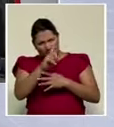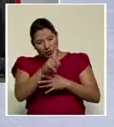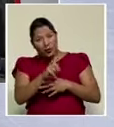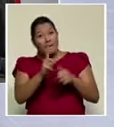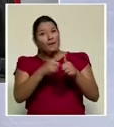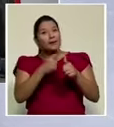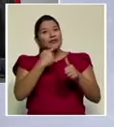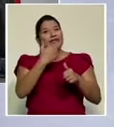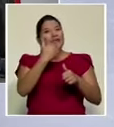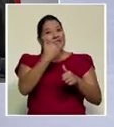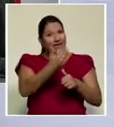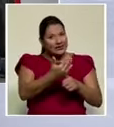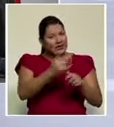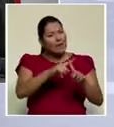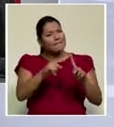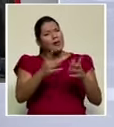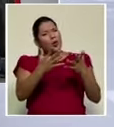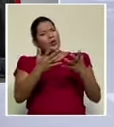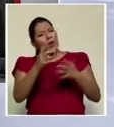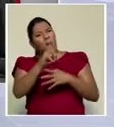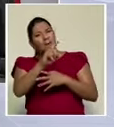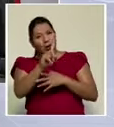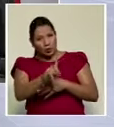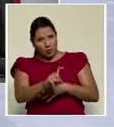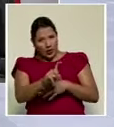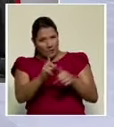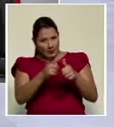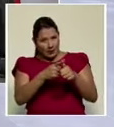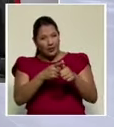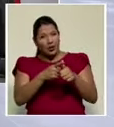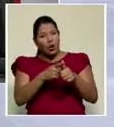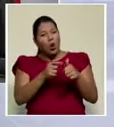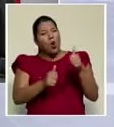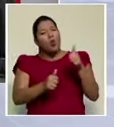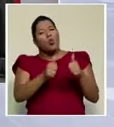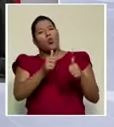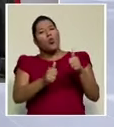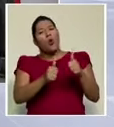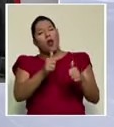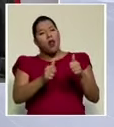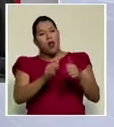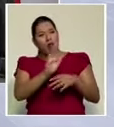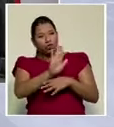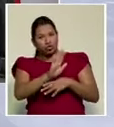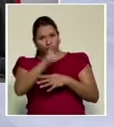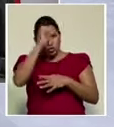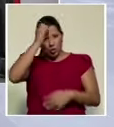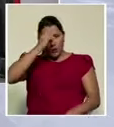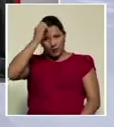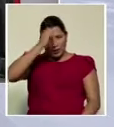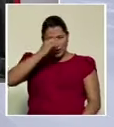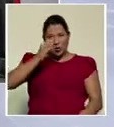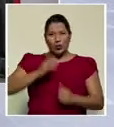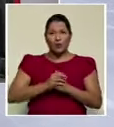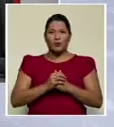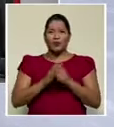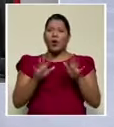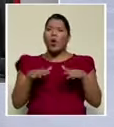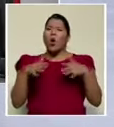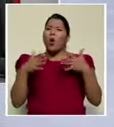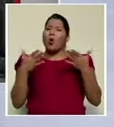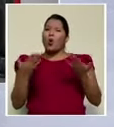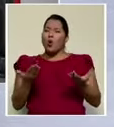primero ¿cuál es su acercamiento después de estas horas que han transcurrido? ¿Cómo esto